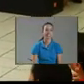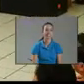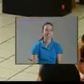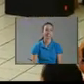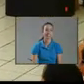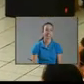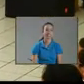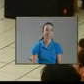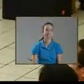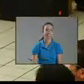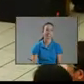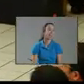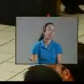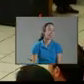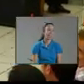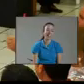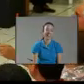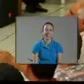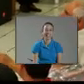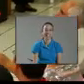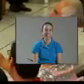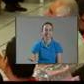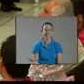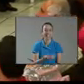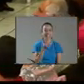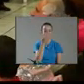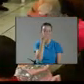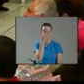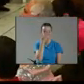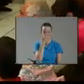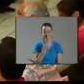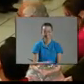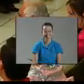Sí, hermano, yo me voy de aquí con un par de libras, bendito Dios.